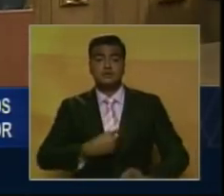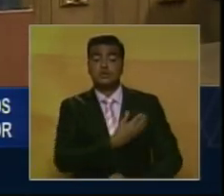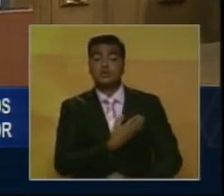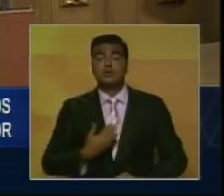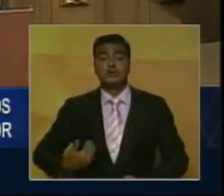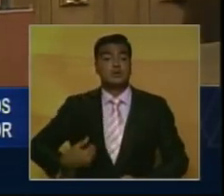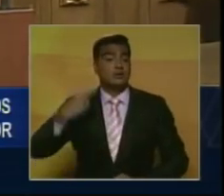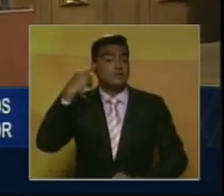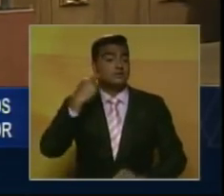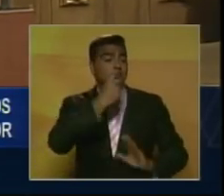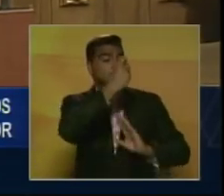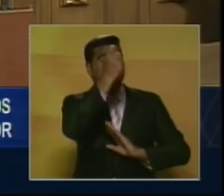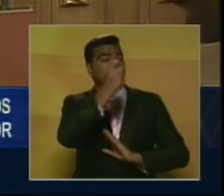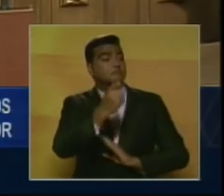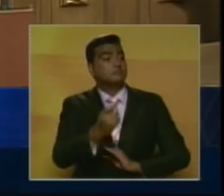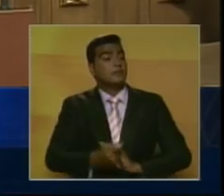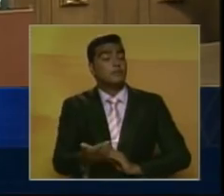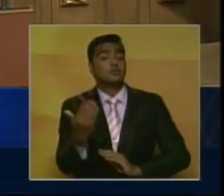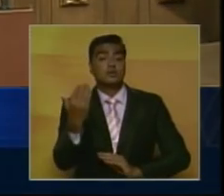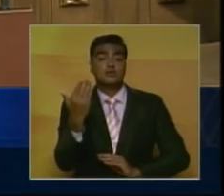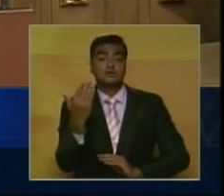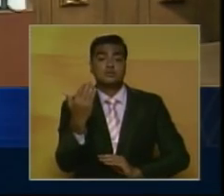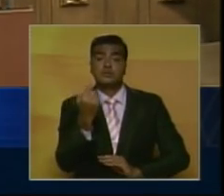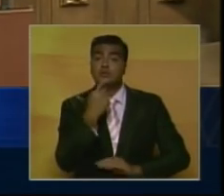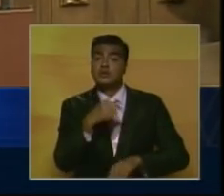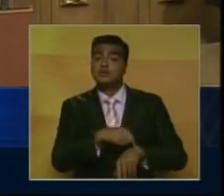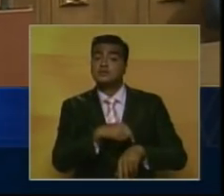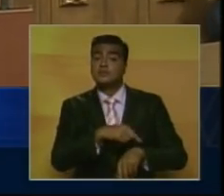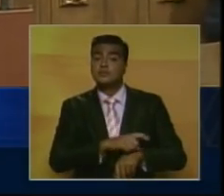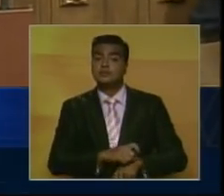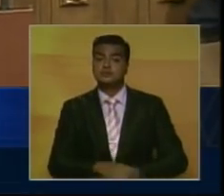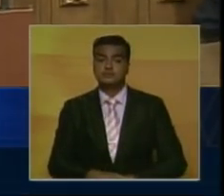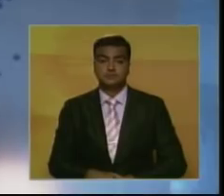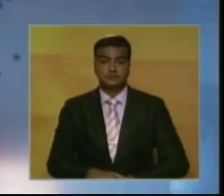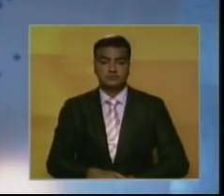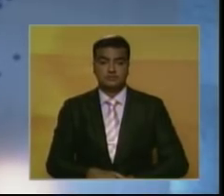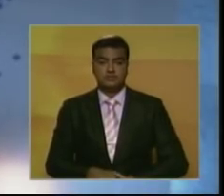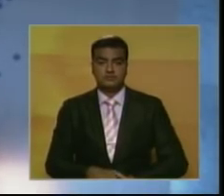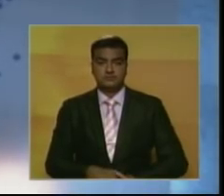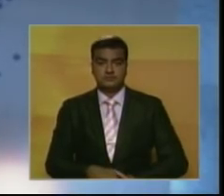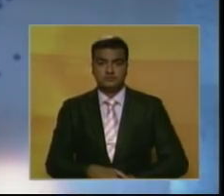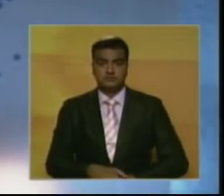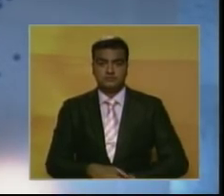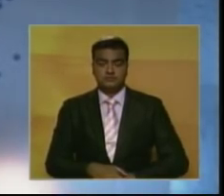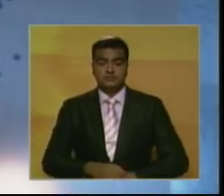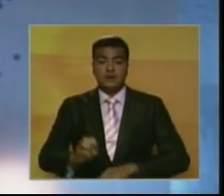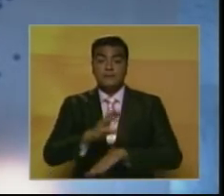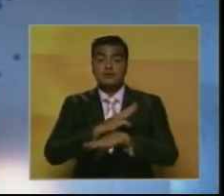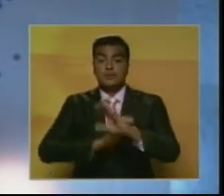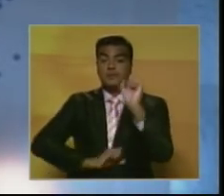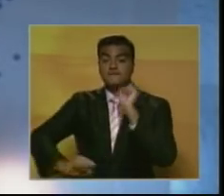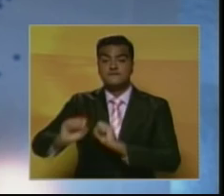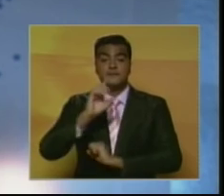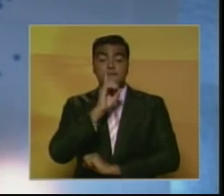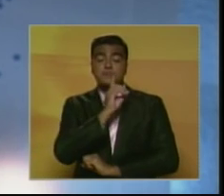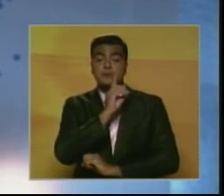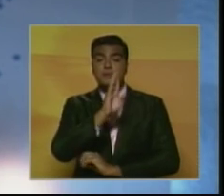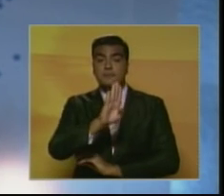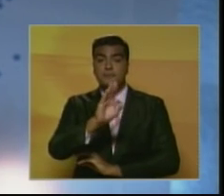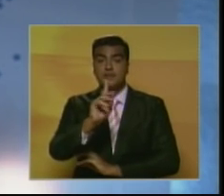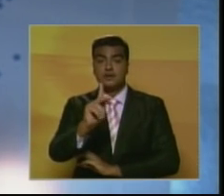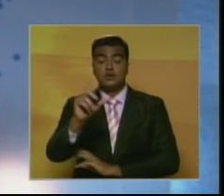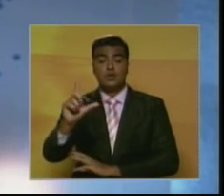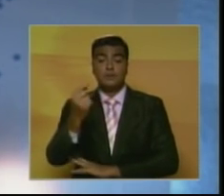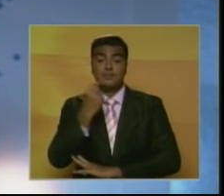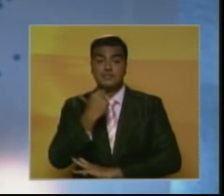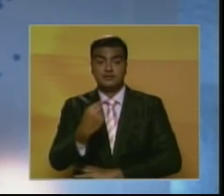Libertador en su retrato clásico, dijo en ese momento Ramos Alup. El ministro para la Defensa, Vladimir Padrino López, considera